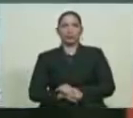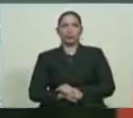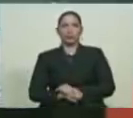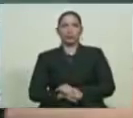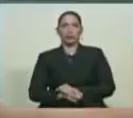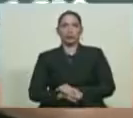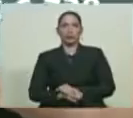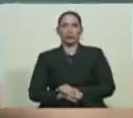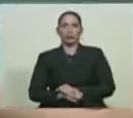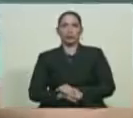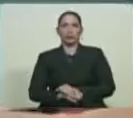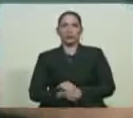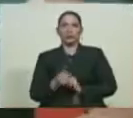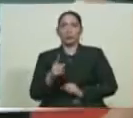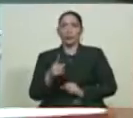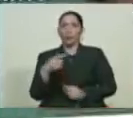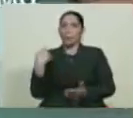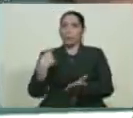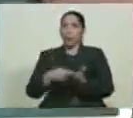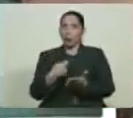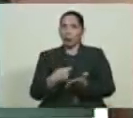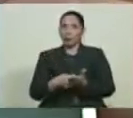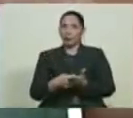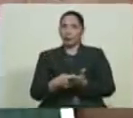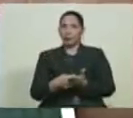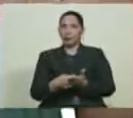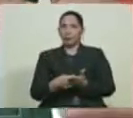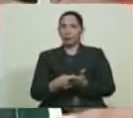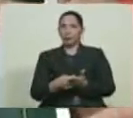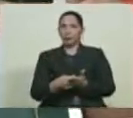artesanos, pues van a recibir